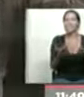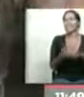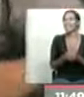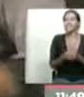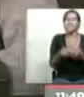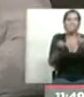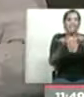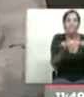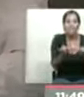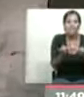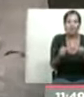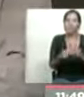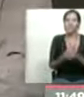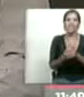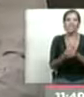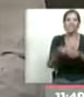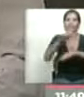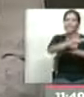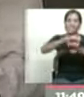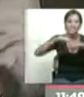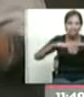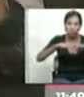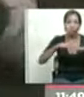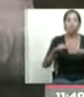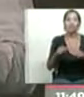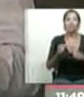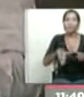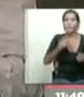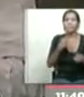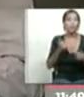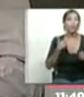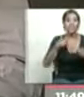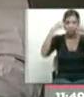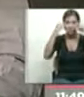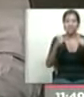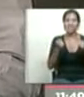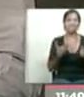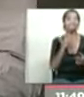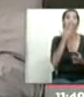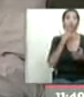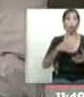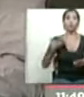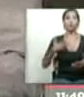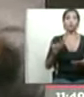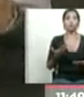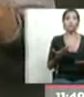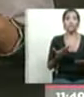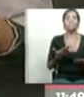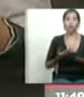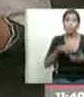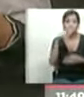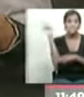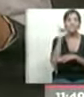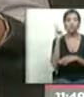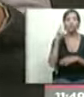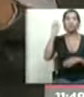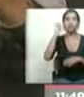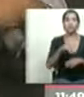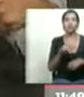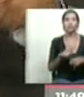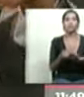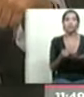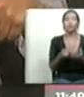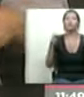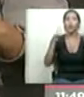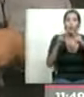que es arquitecto, que tiene cualquier profesión y levanta sus banderas. Que es un venezolano que también, bueno,